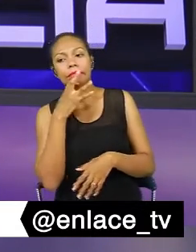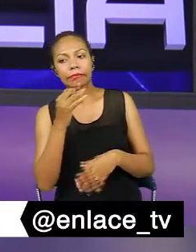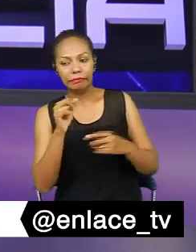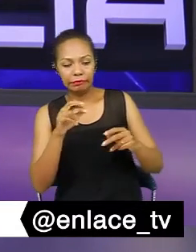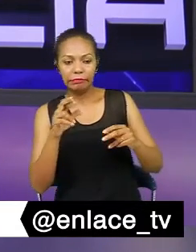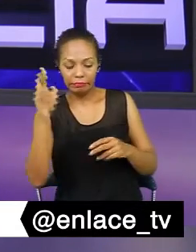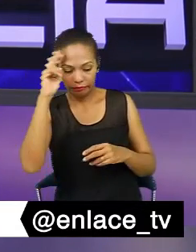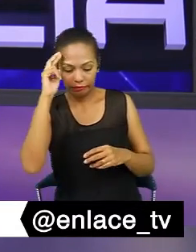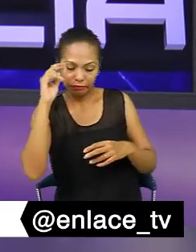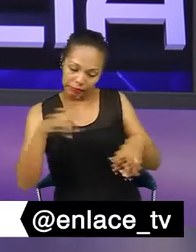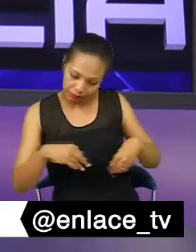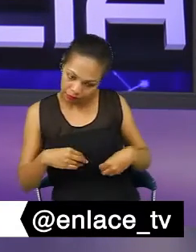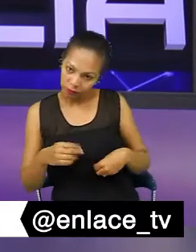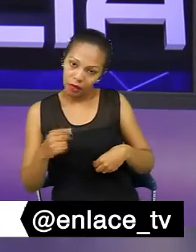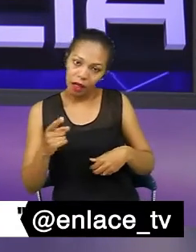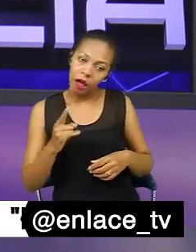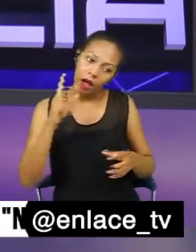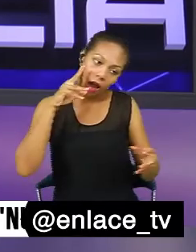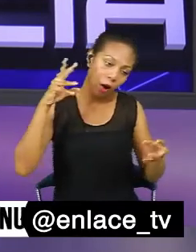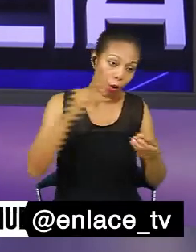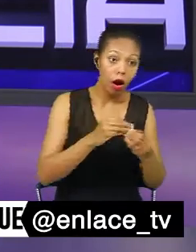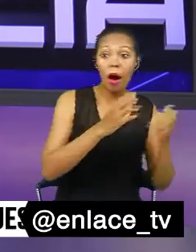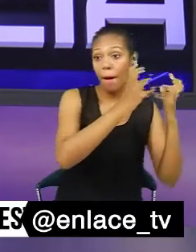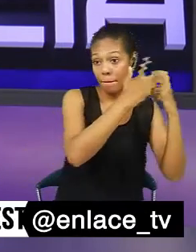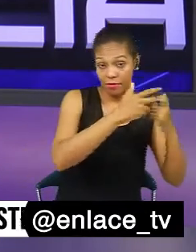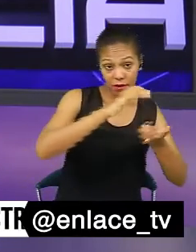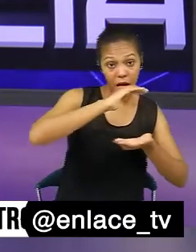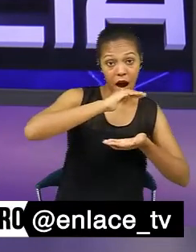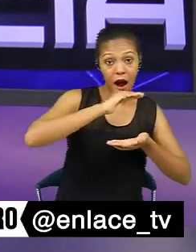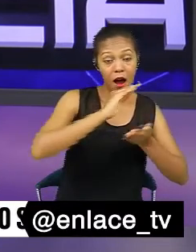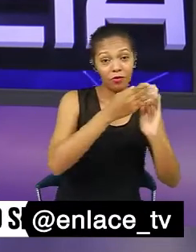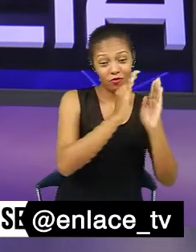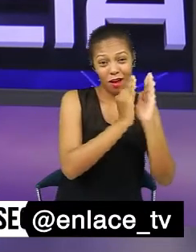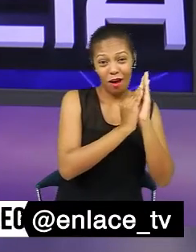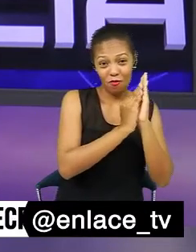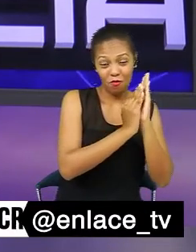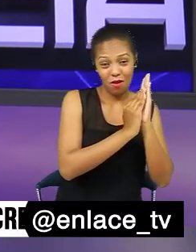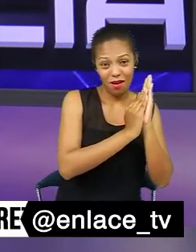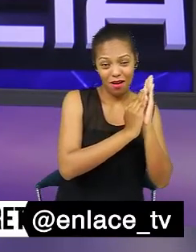de Barranca Bermeja mientras se adquieren las técnicamente requeridas para estas alcantarillas.